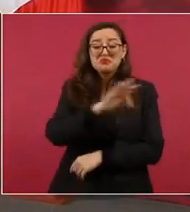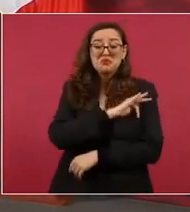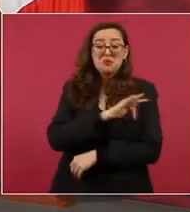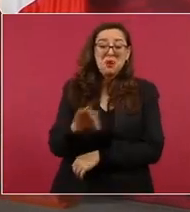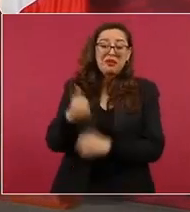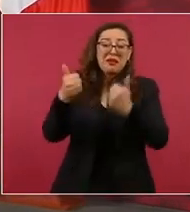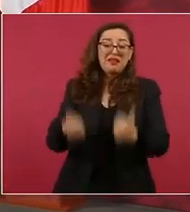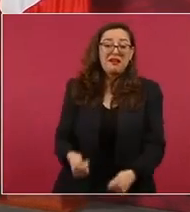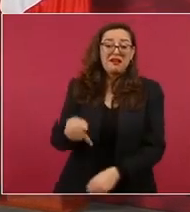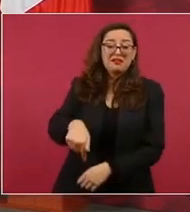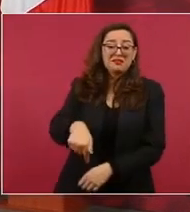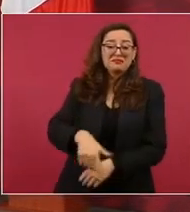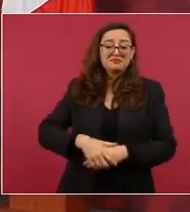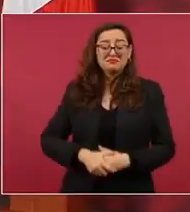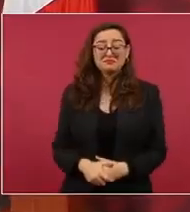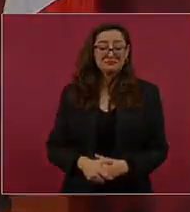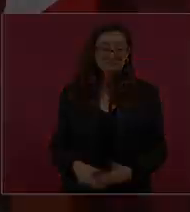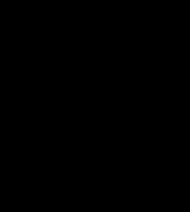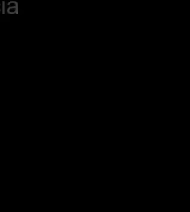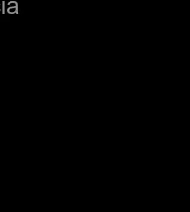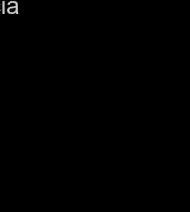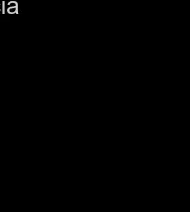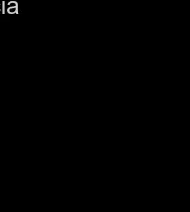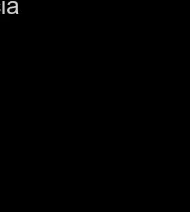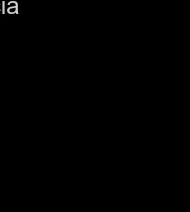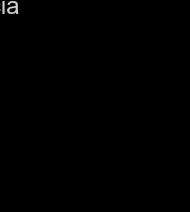energética, y no hay ningún,